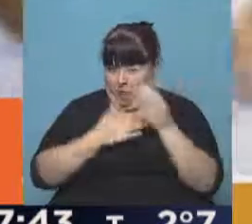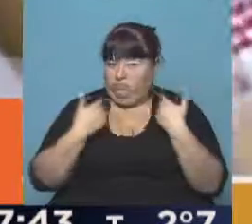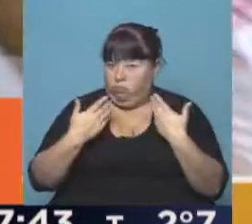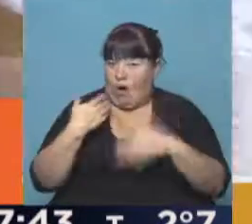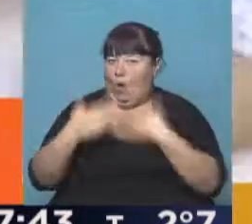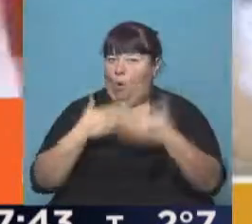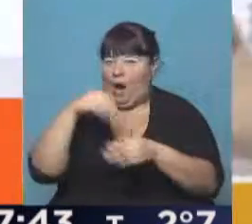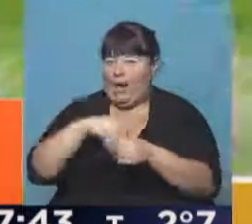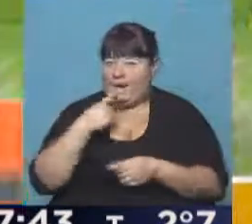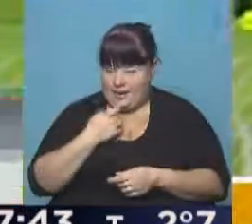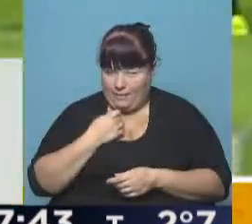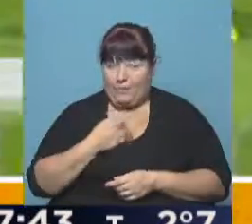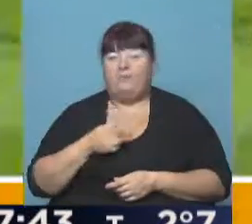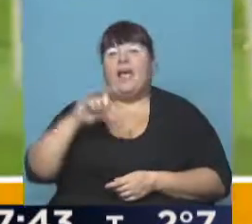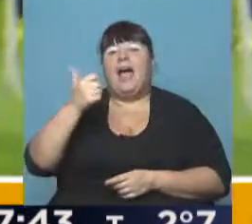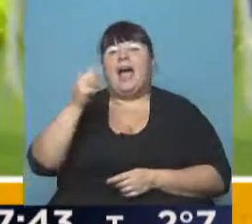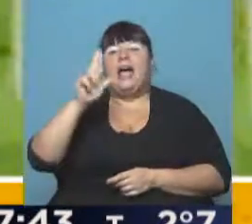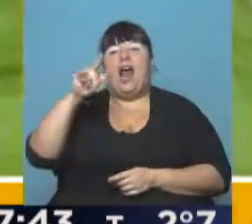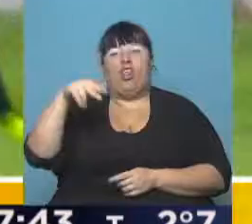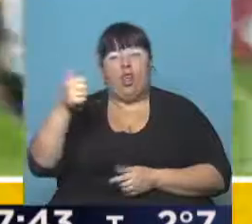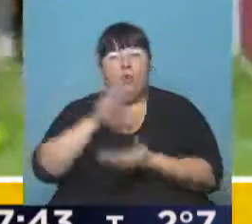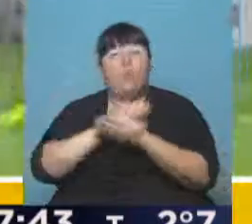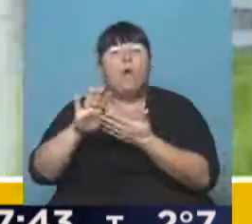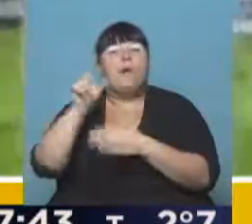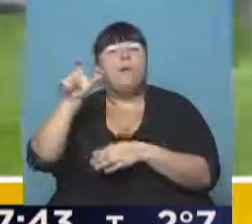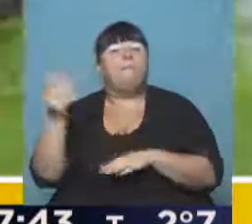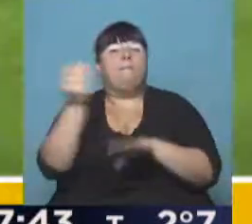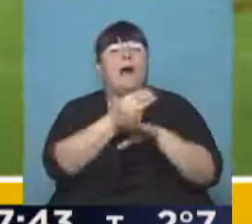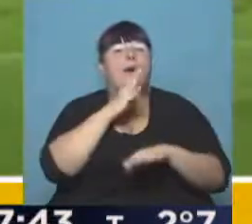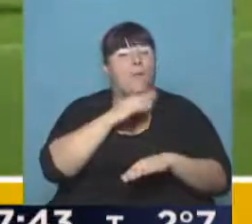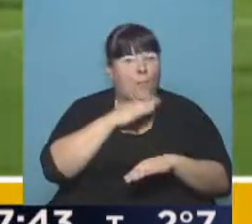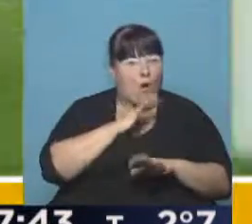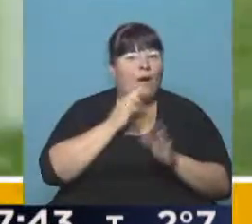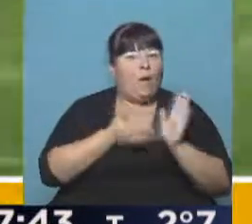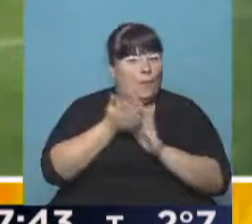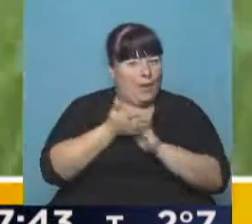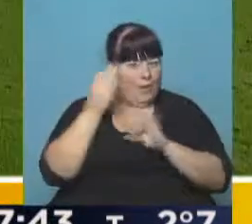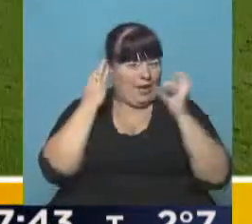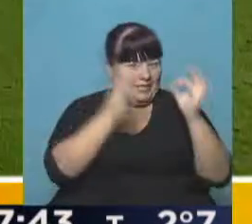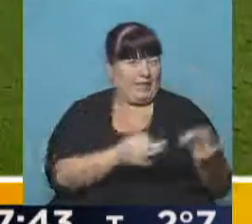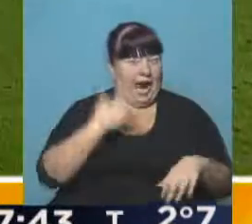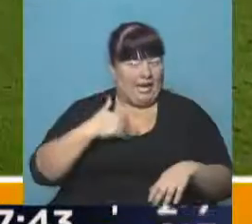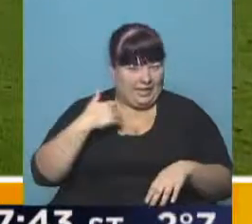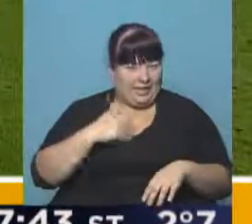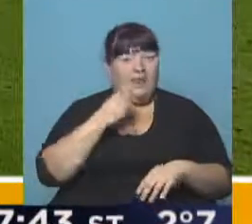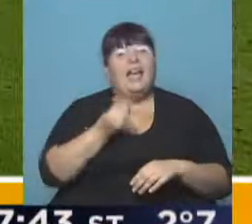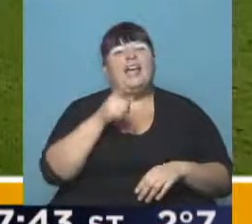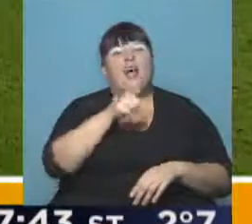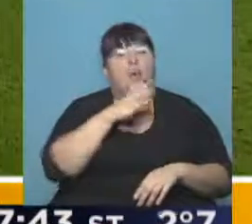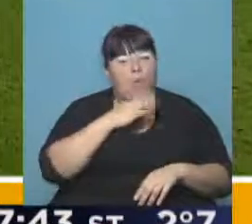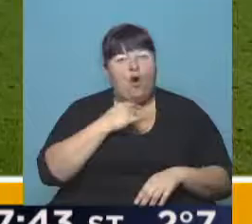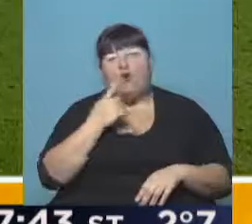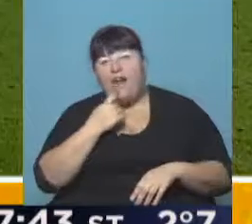altura de River Plate. Edwin Cardona, el nuevo nombre para Boca Juniors, está arribando al país. Nos metemos en la vida de